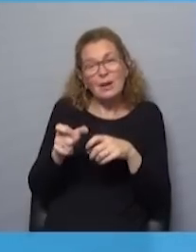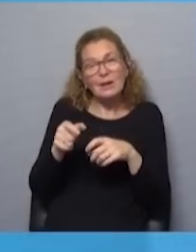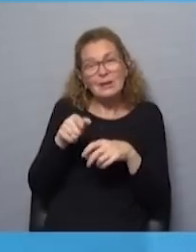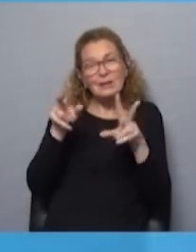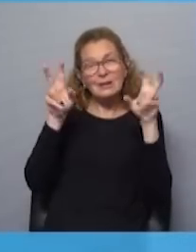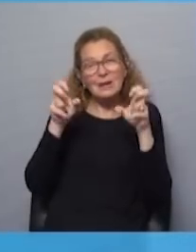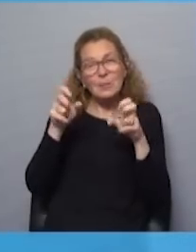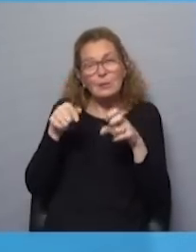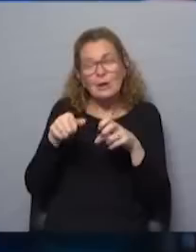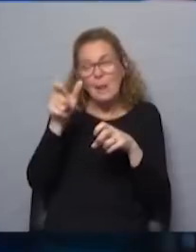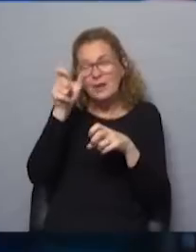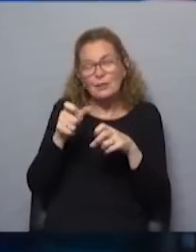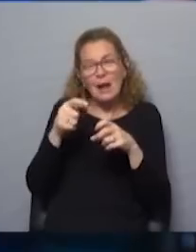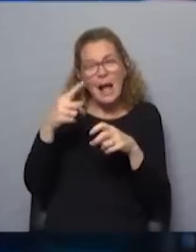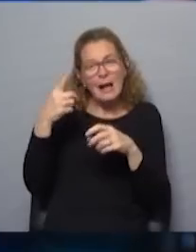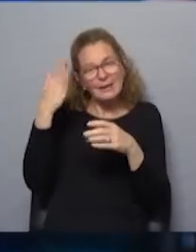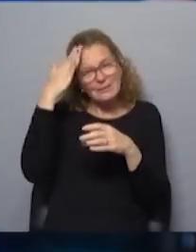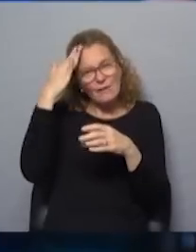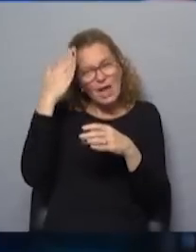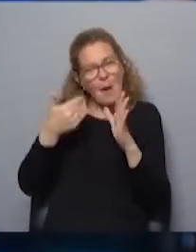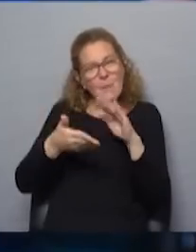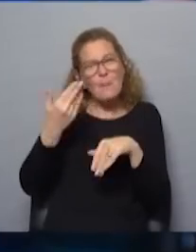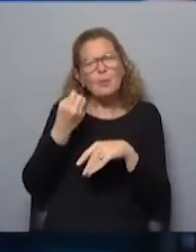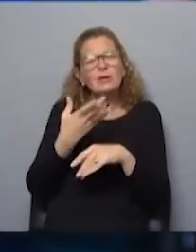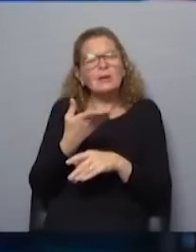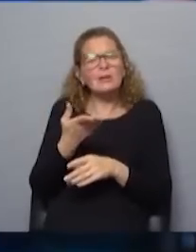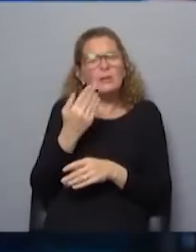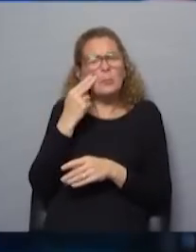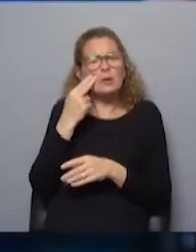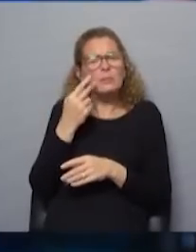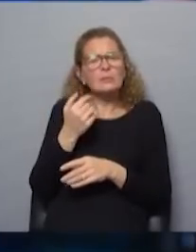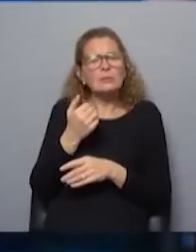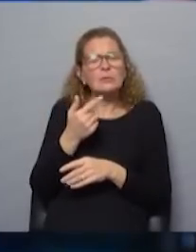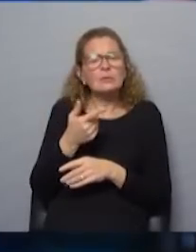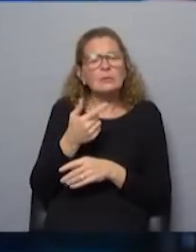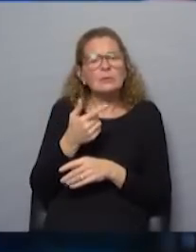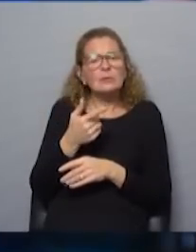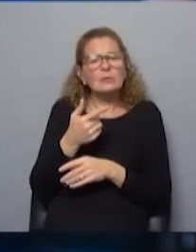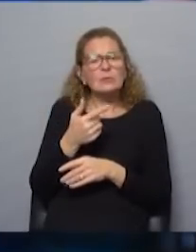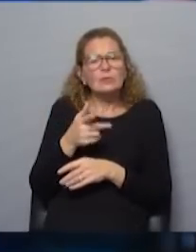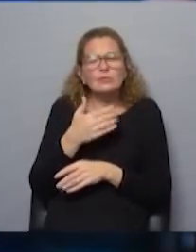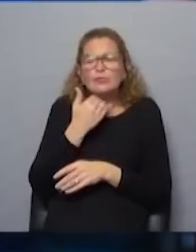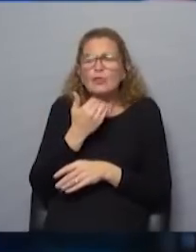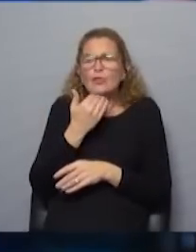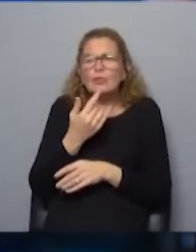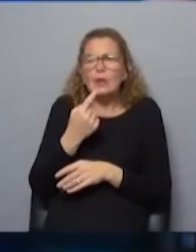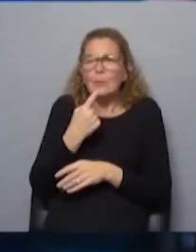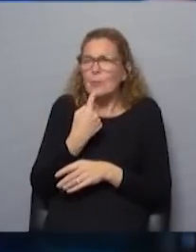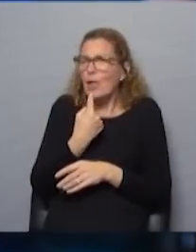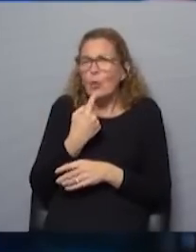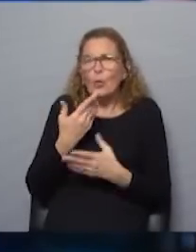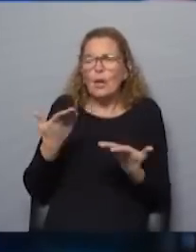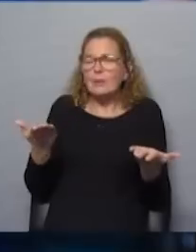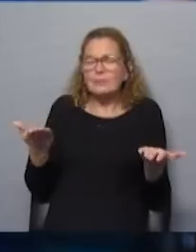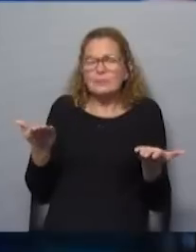no era la gente especializada ahora porque cree que pasó eso ahora es que no tengo la misma duda la misma y talagante que